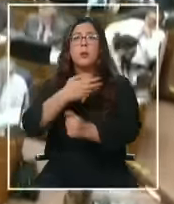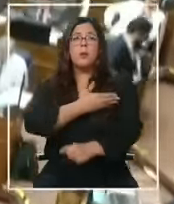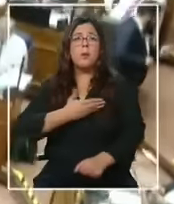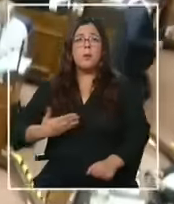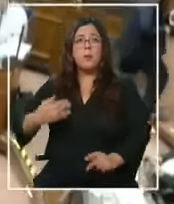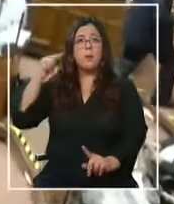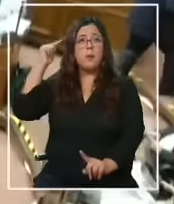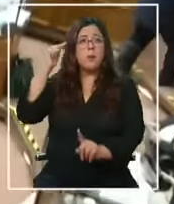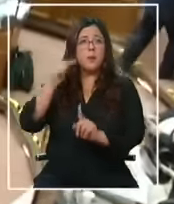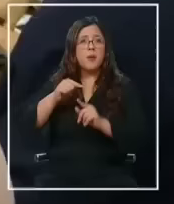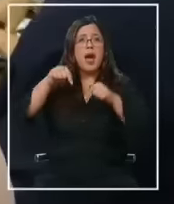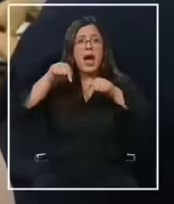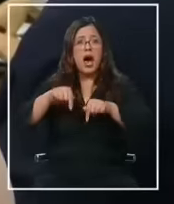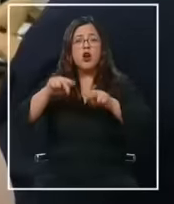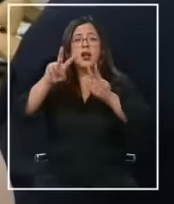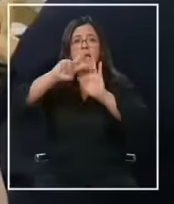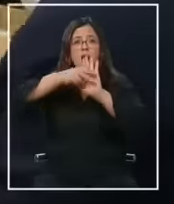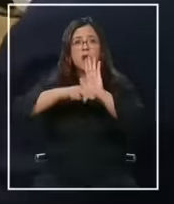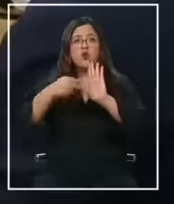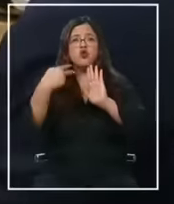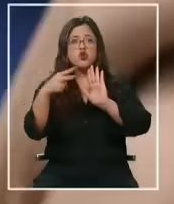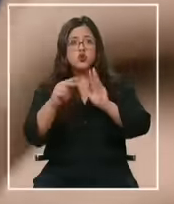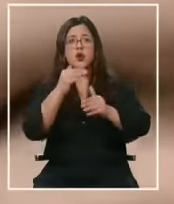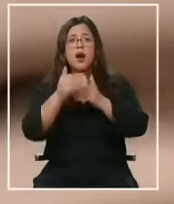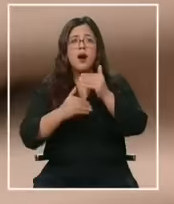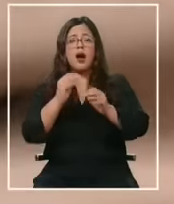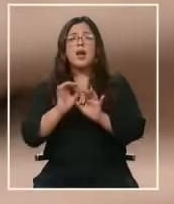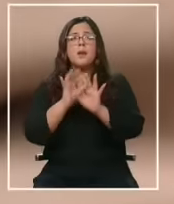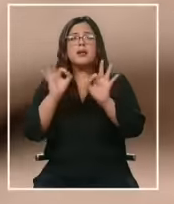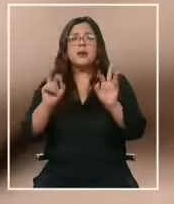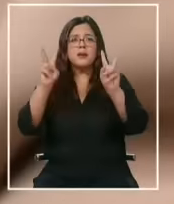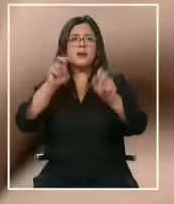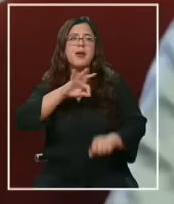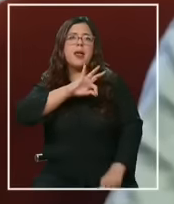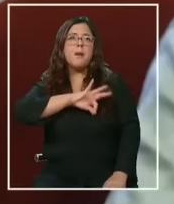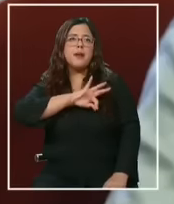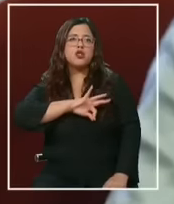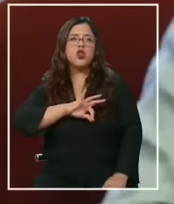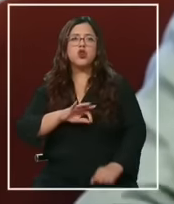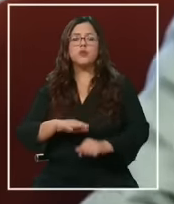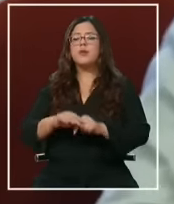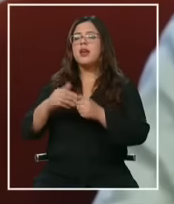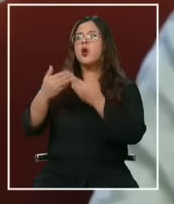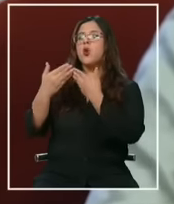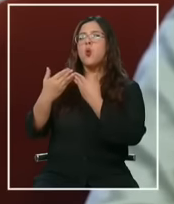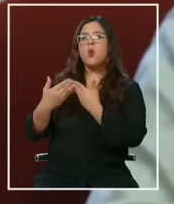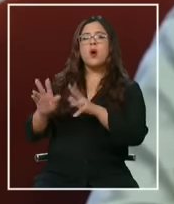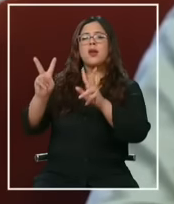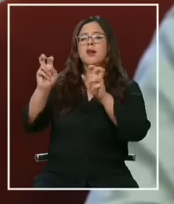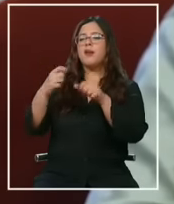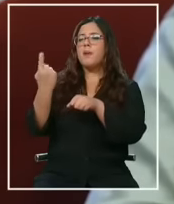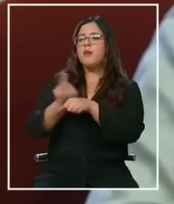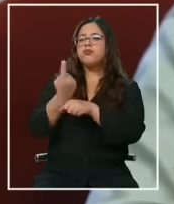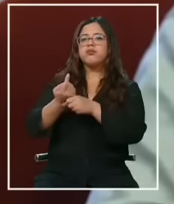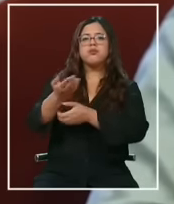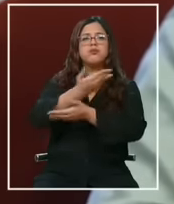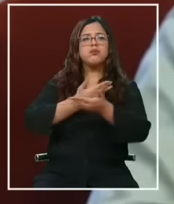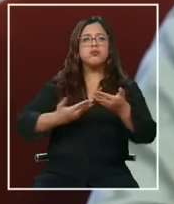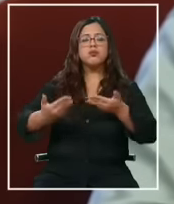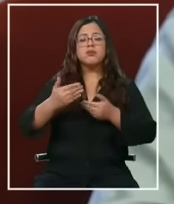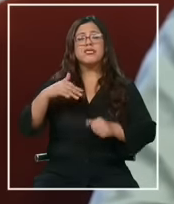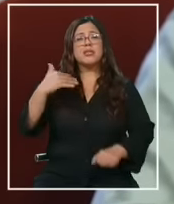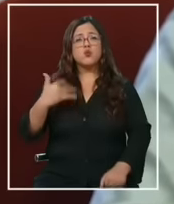la prioridad es sacar adelante sus reformas, en específico la de pensiones. Toda discusión respecto a algo